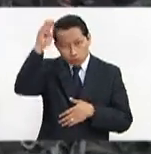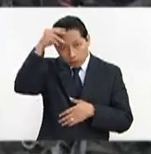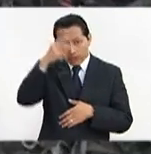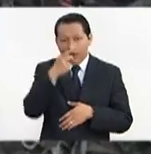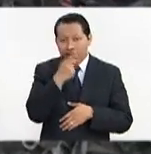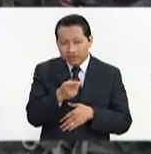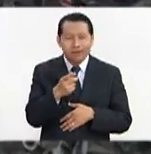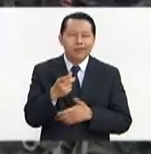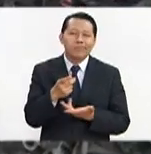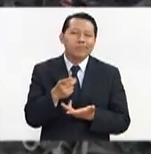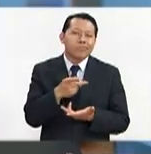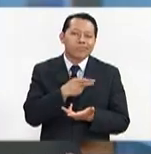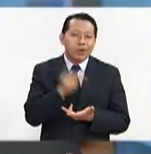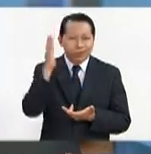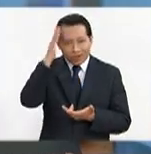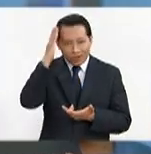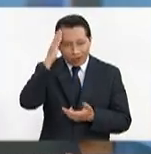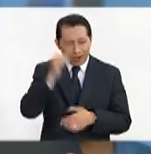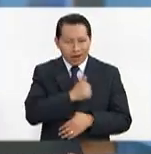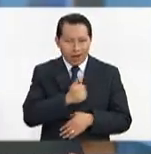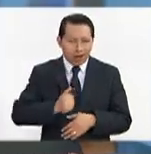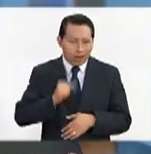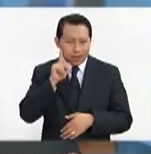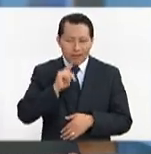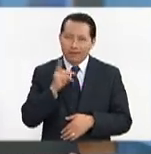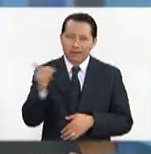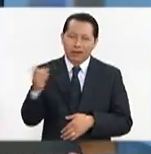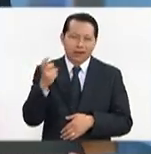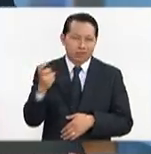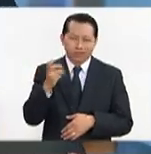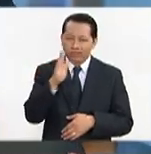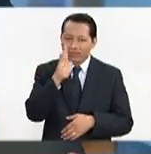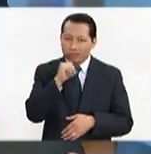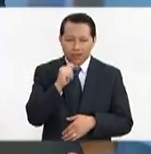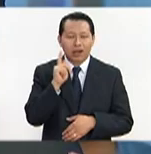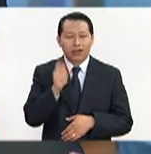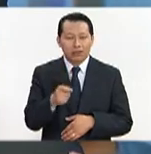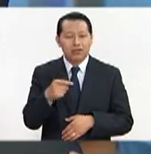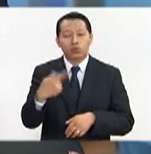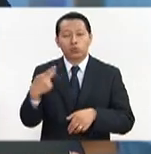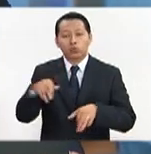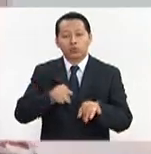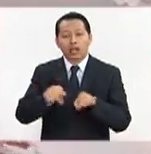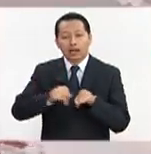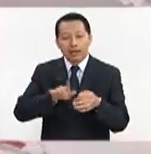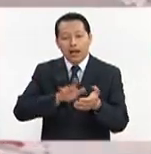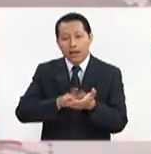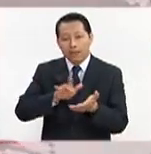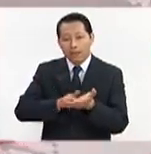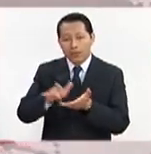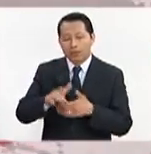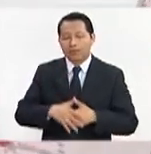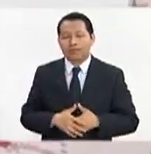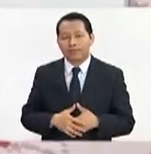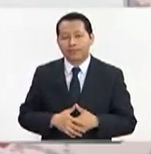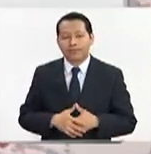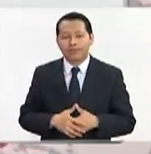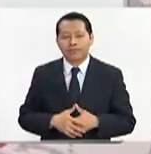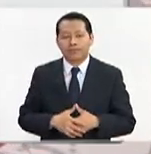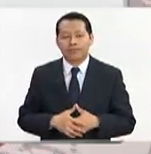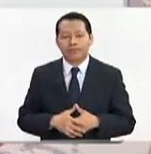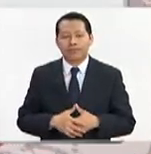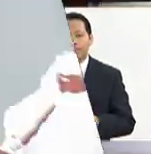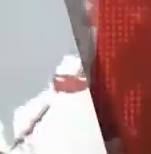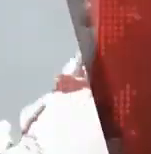criticó el pobre liderazgo de la alcaldesa, quien calificó de incapaz de conseguir que sus empleados colaboren en los esfuerzos.